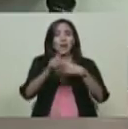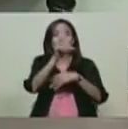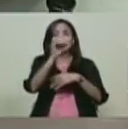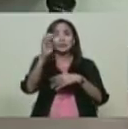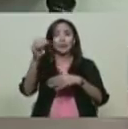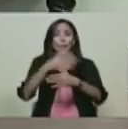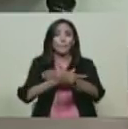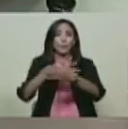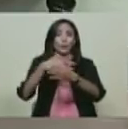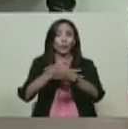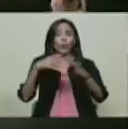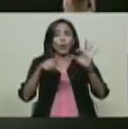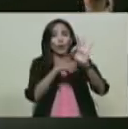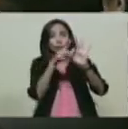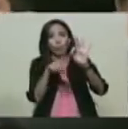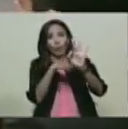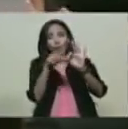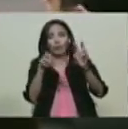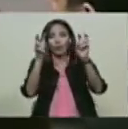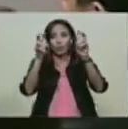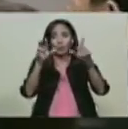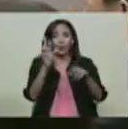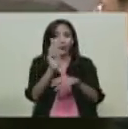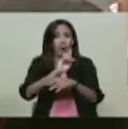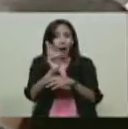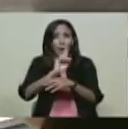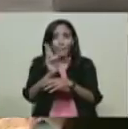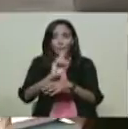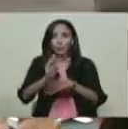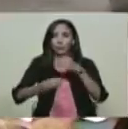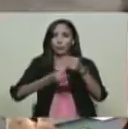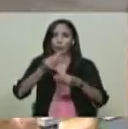petros, vamos a proceder de manera inmediata